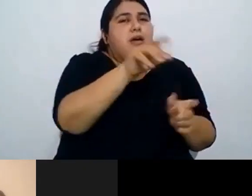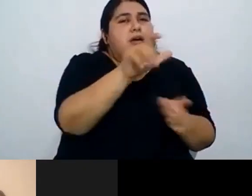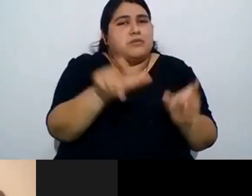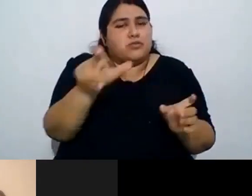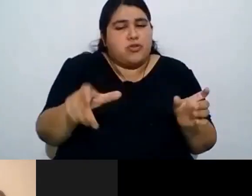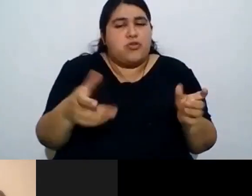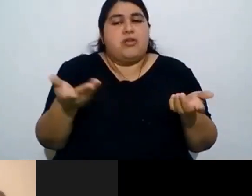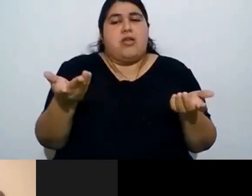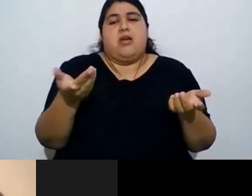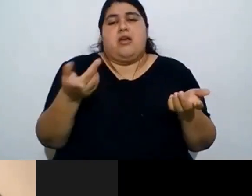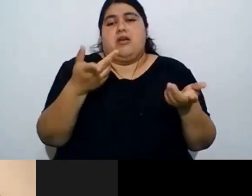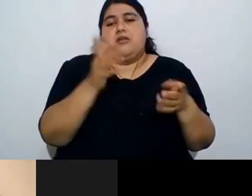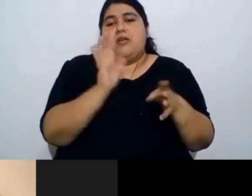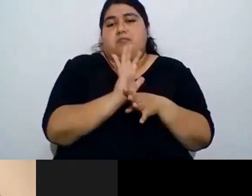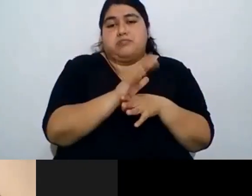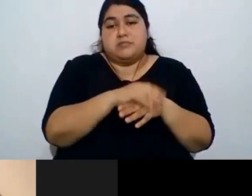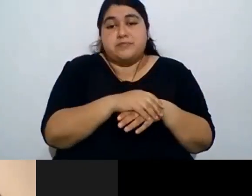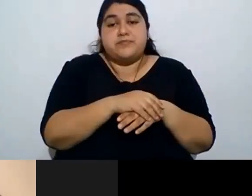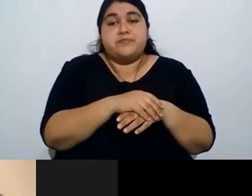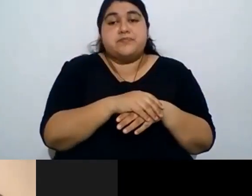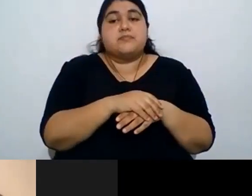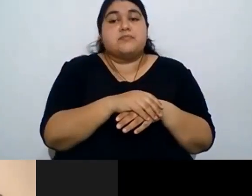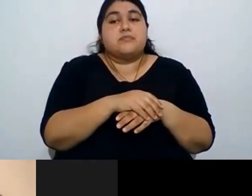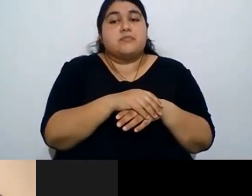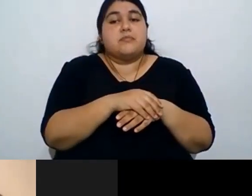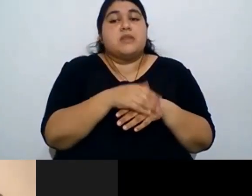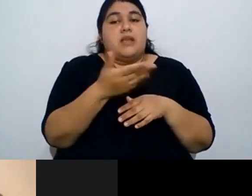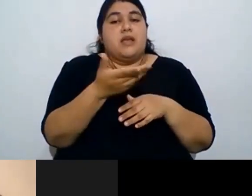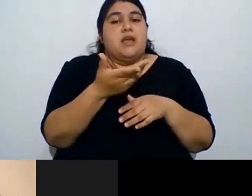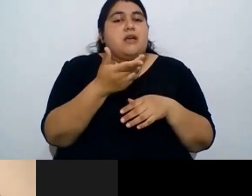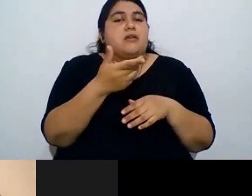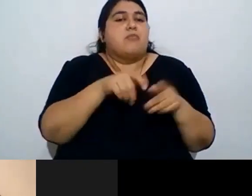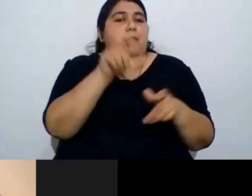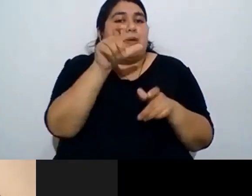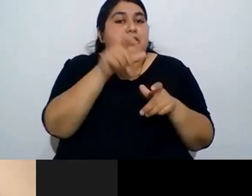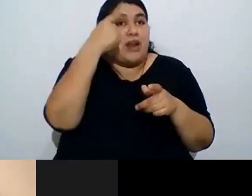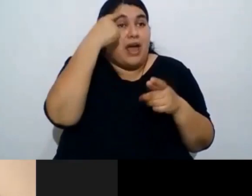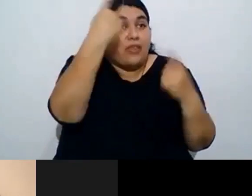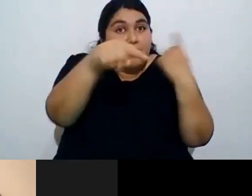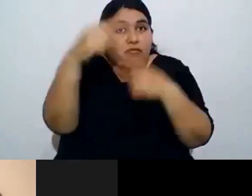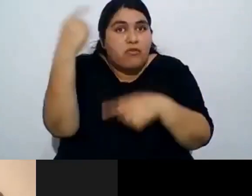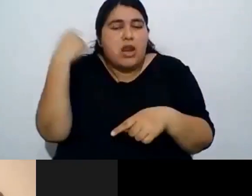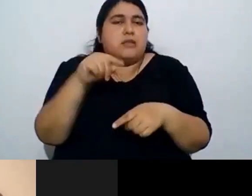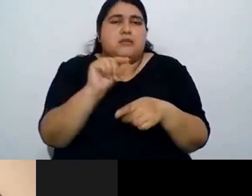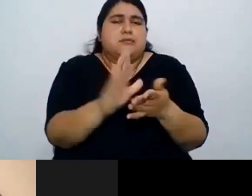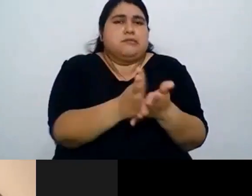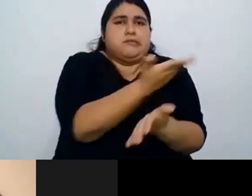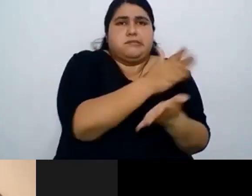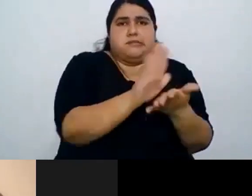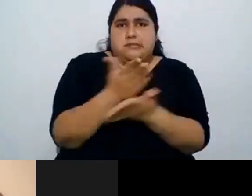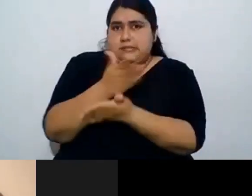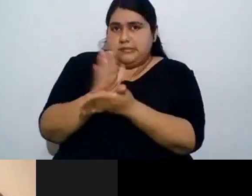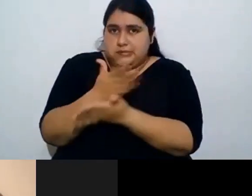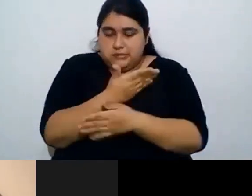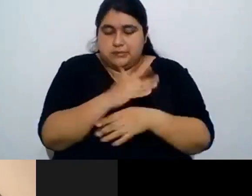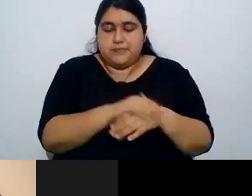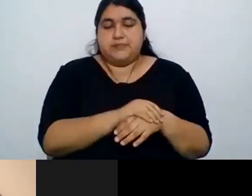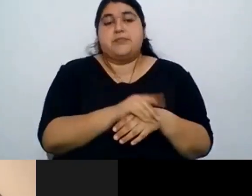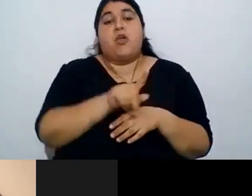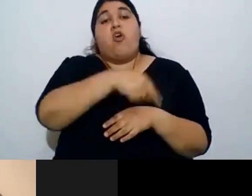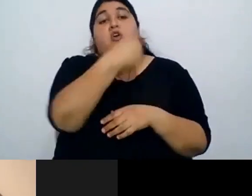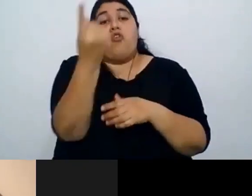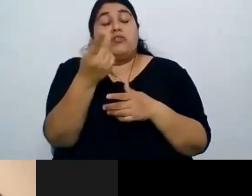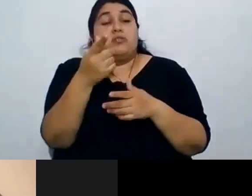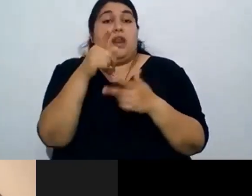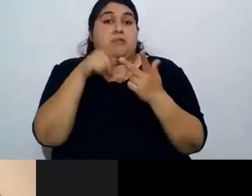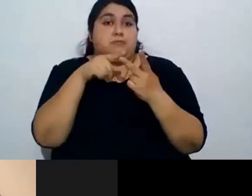el cuerpo, por arrasar a quienes piensan diferente. Un segundo aspecto es